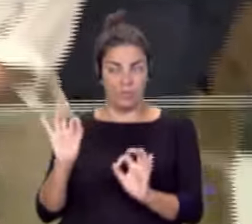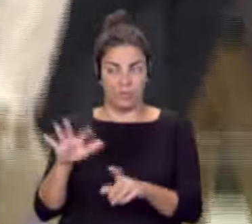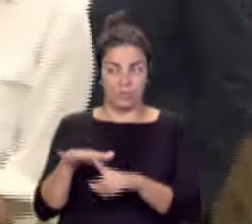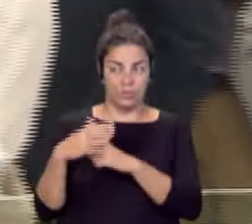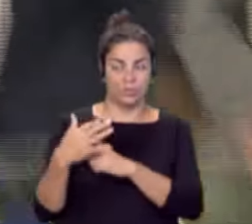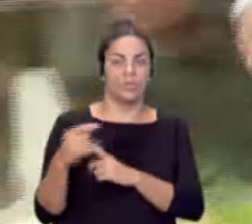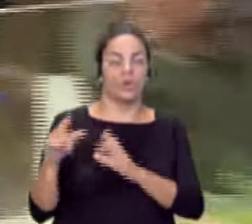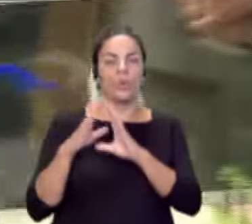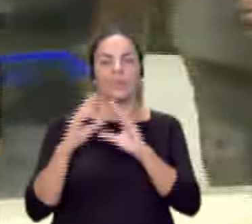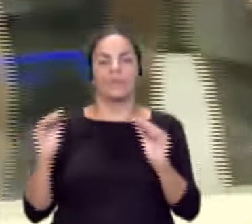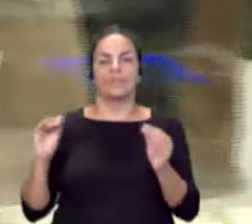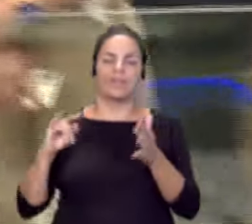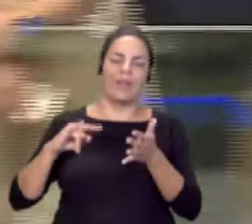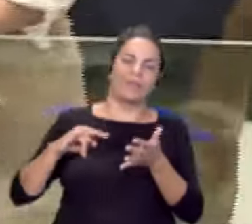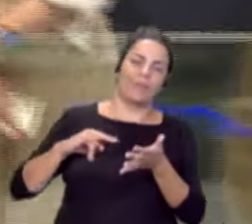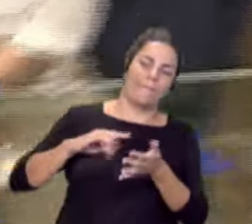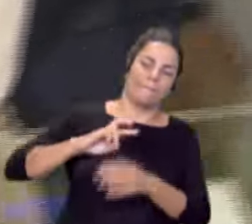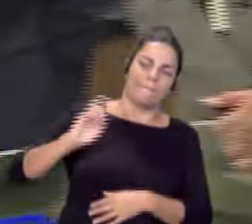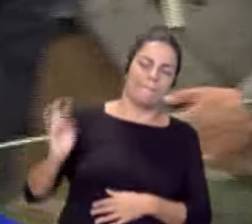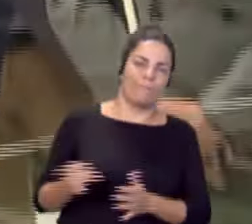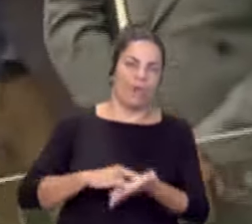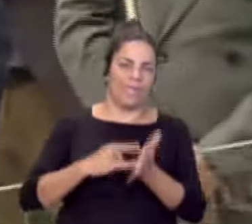Universidad Politécnica Mohamed VI.